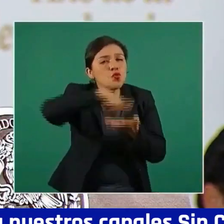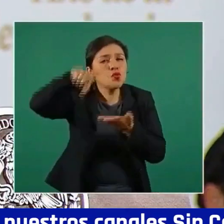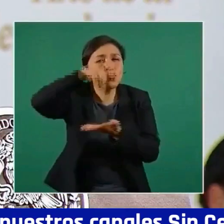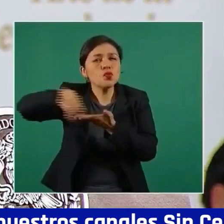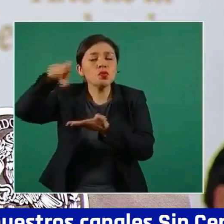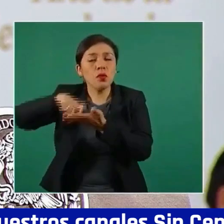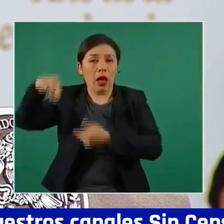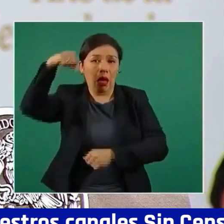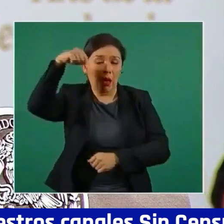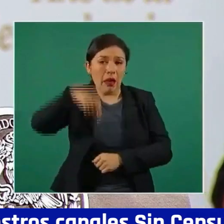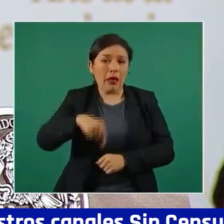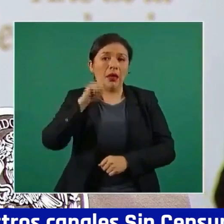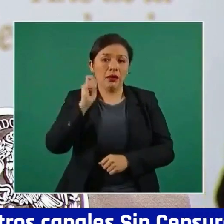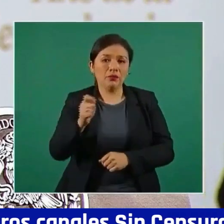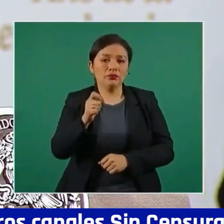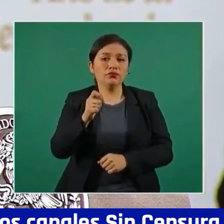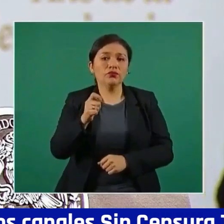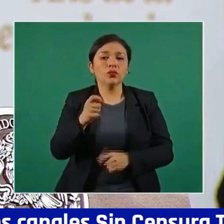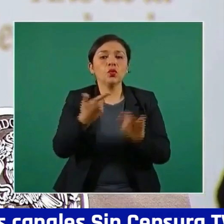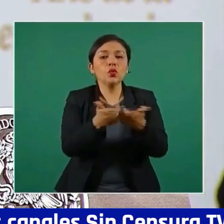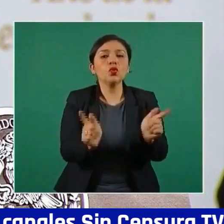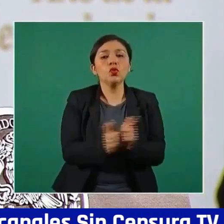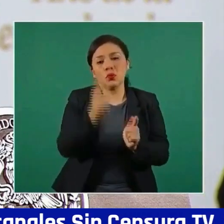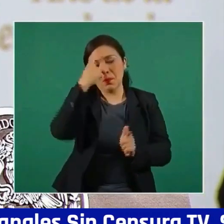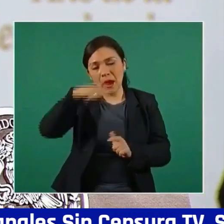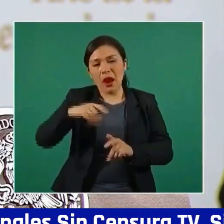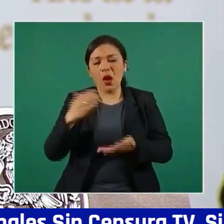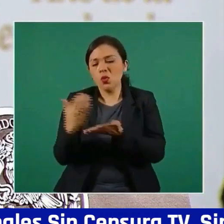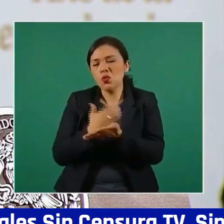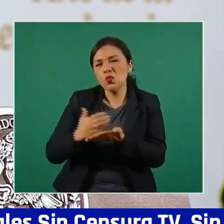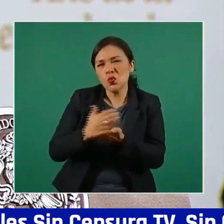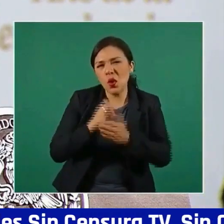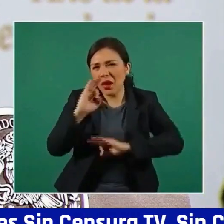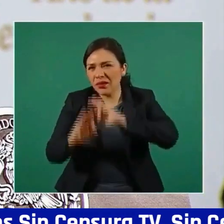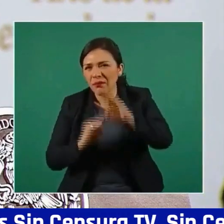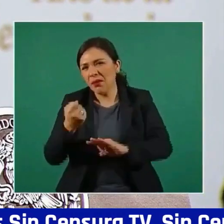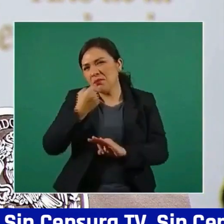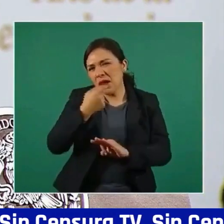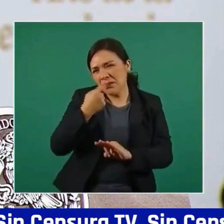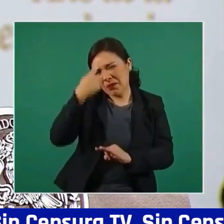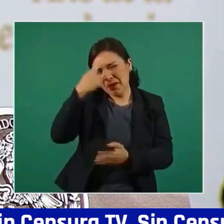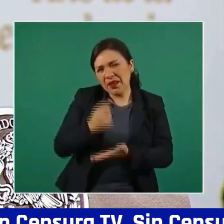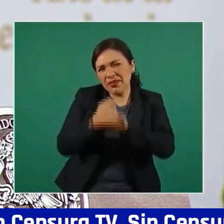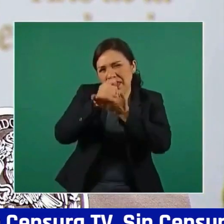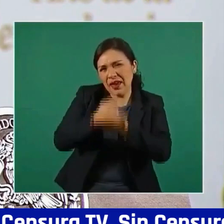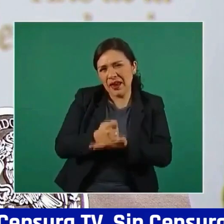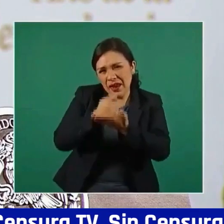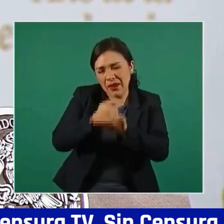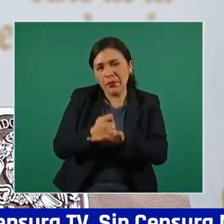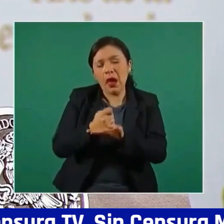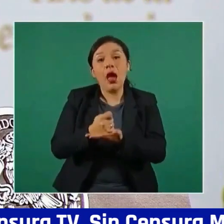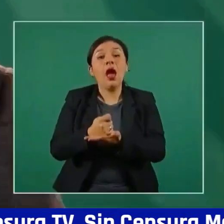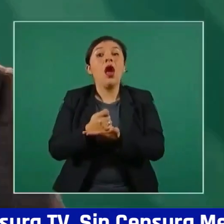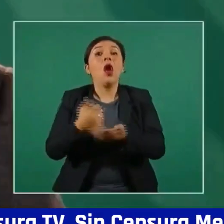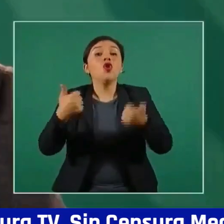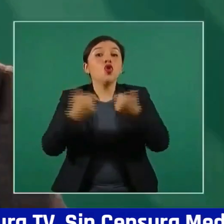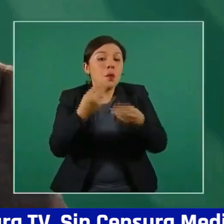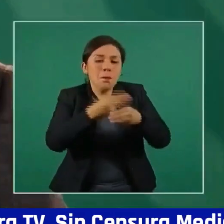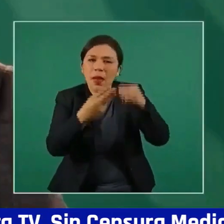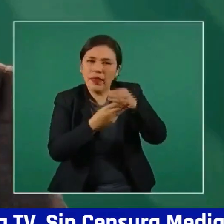toda nuestros grupos de tratamiento, grupos terapéuticos, no incluyo aquí los